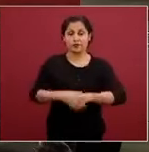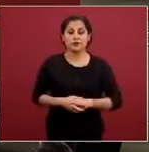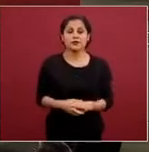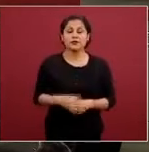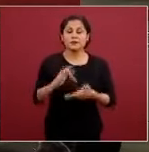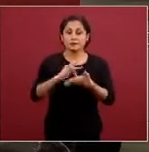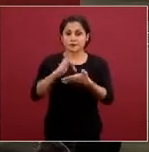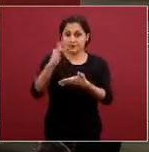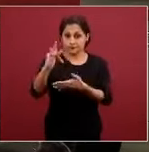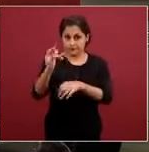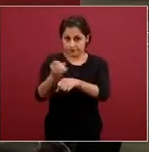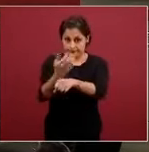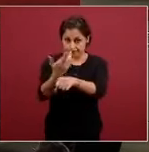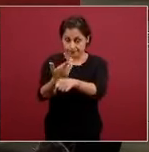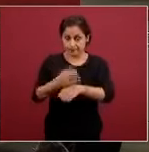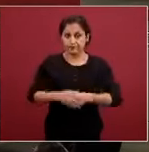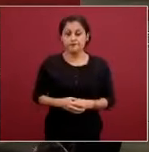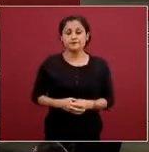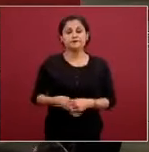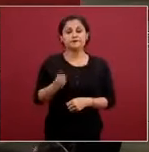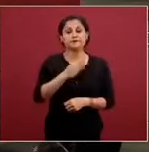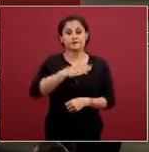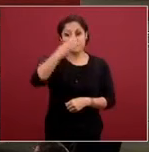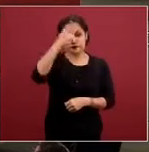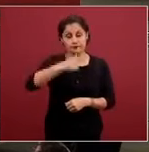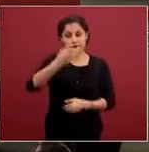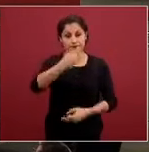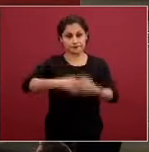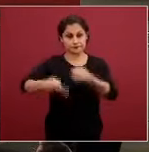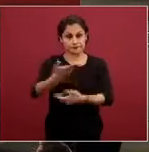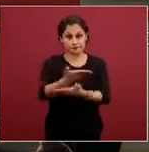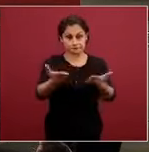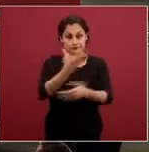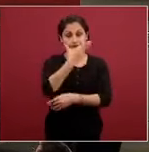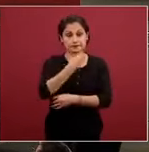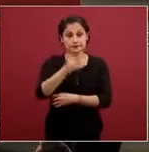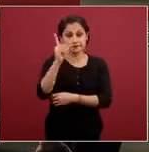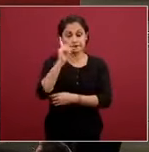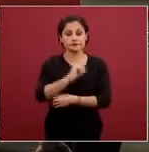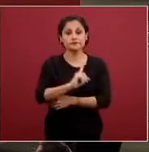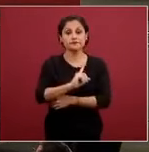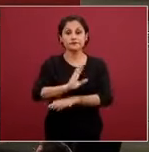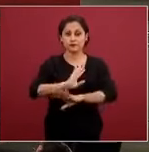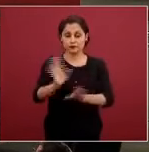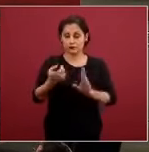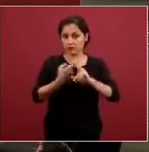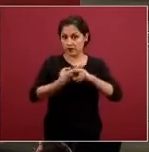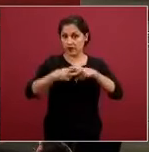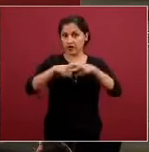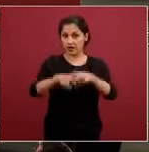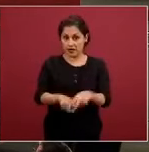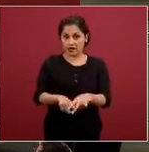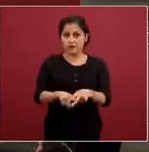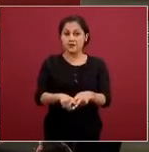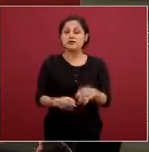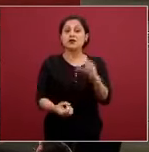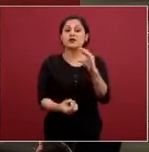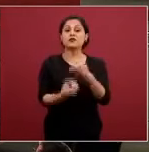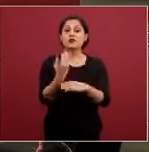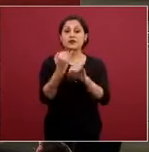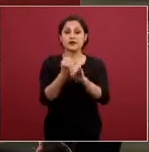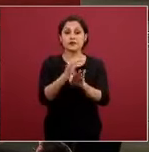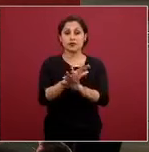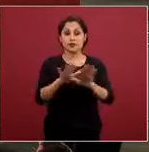secretario. Muy buenas noches con todas y todos. Vamos a iniciar con la actualización de los panoramas